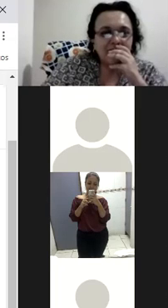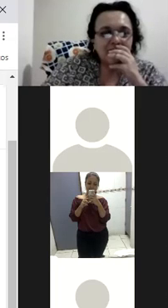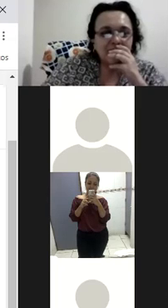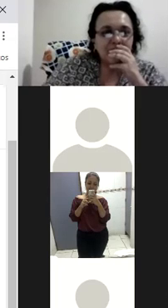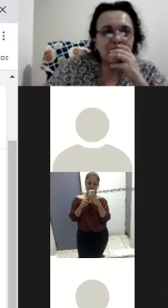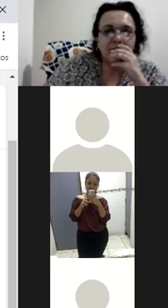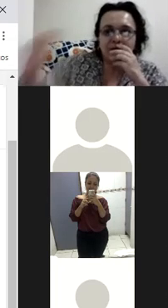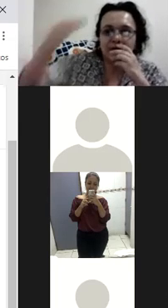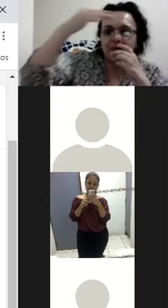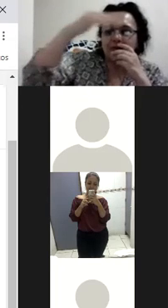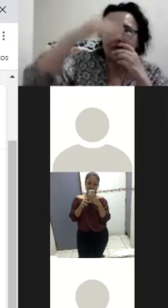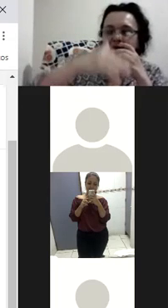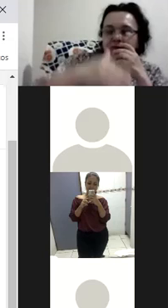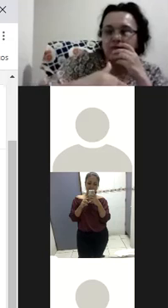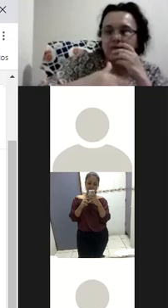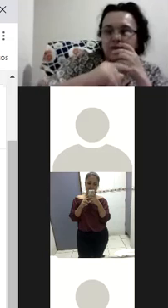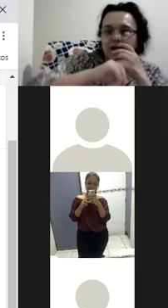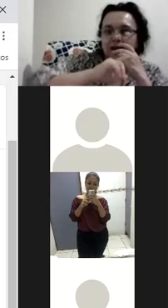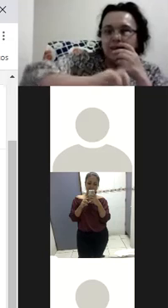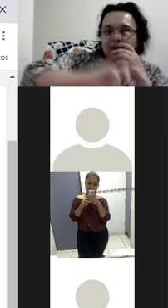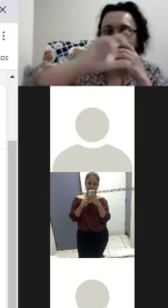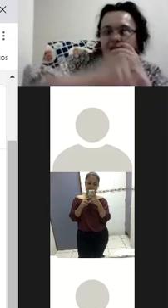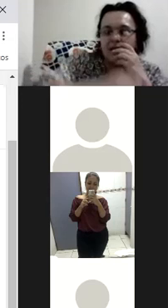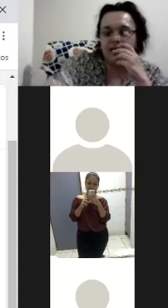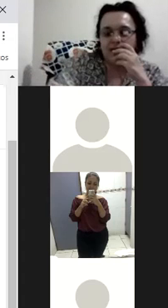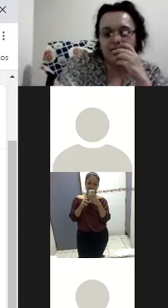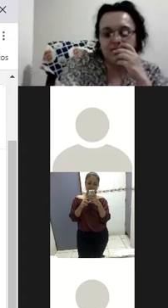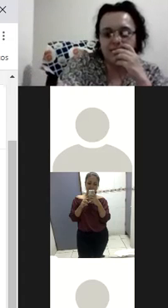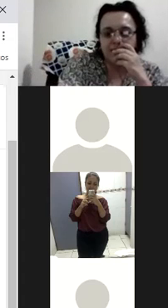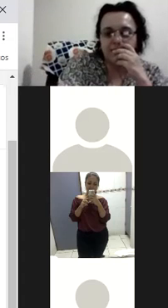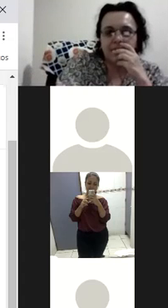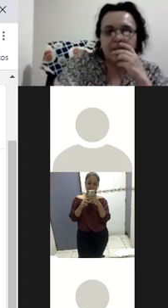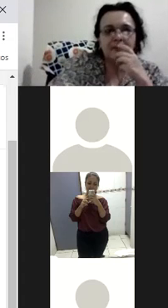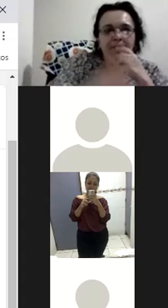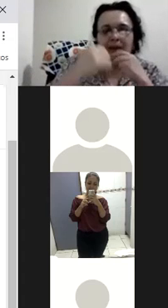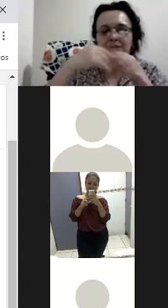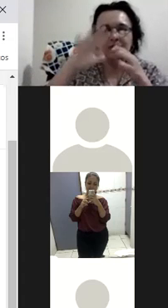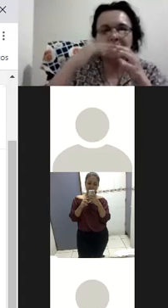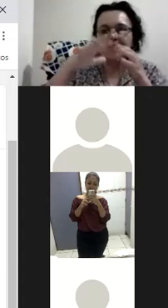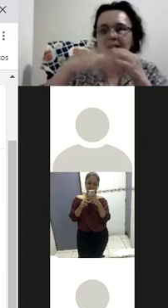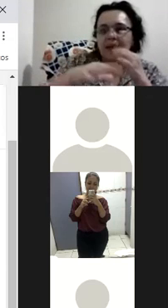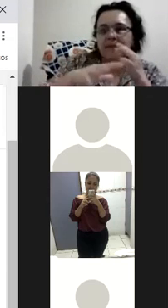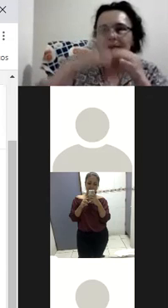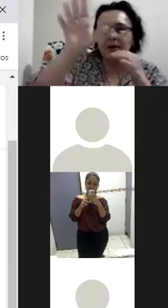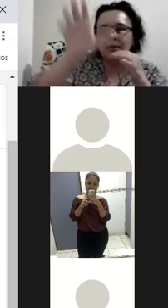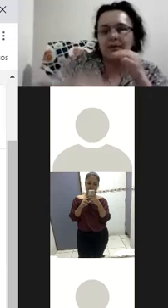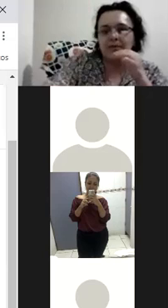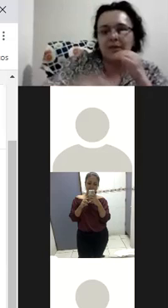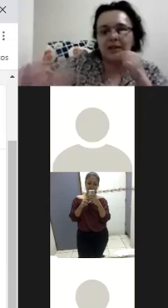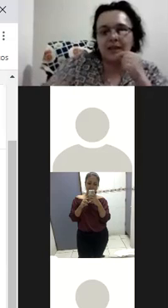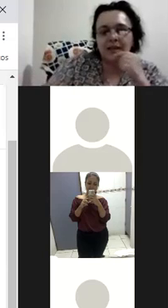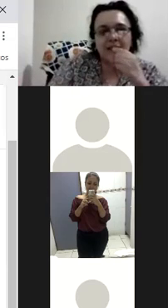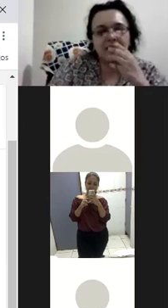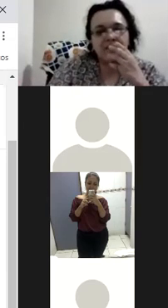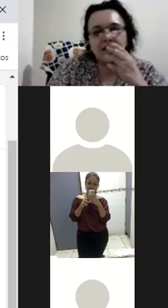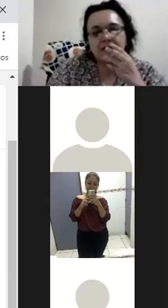entre todos. Yo lo pongo todo en un documento de Word y la mando al WhatsApp para que si usted quiera la imprima o por lo menos